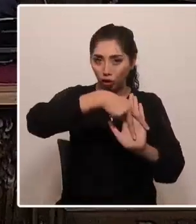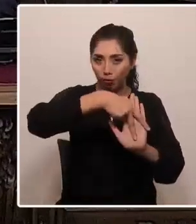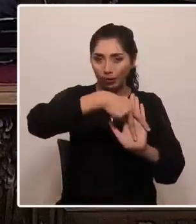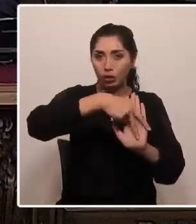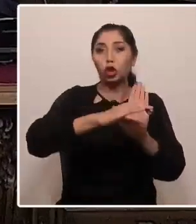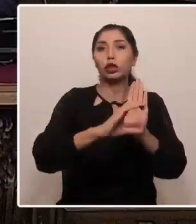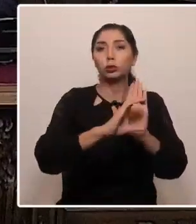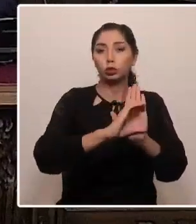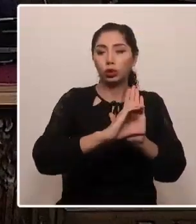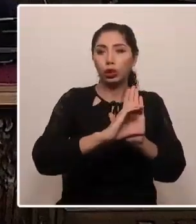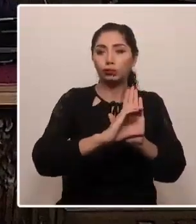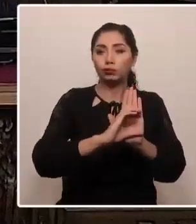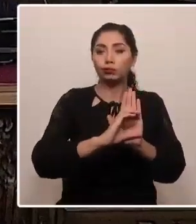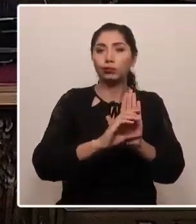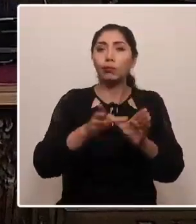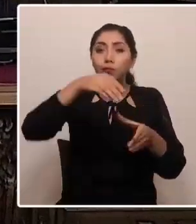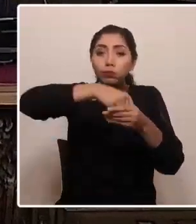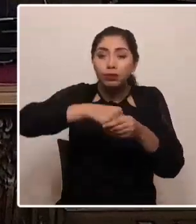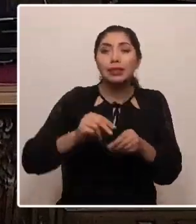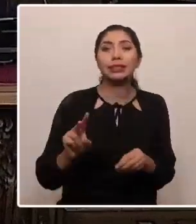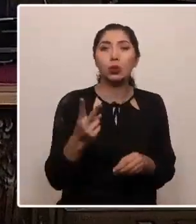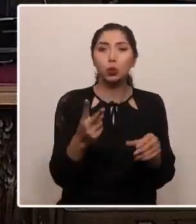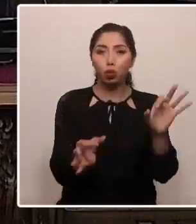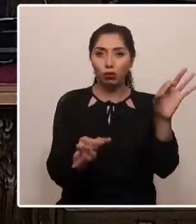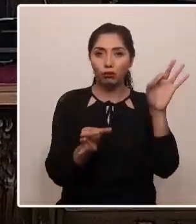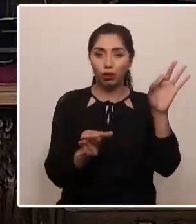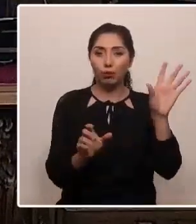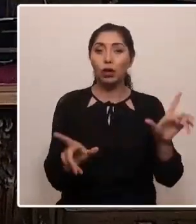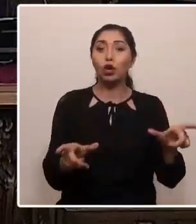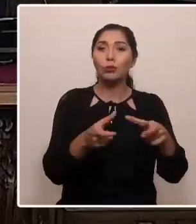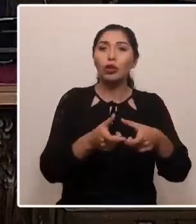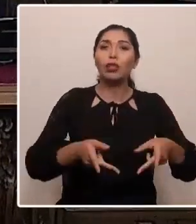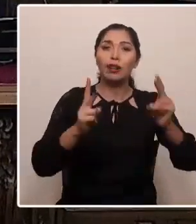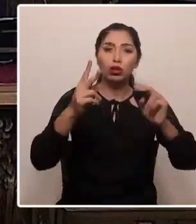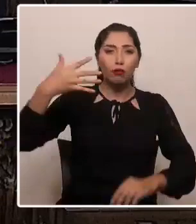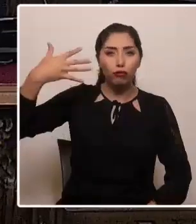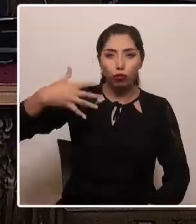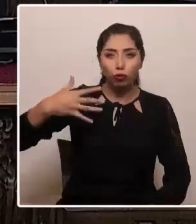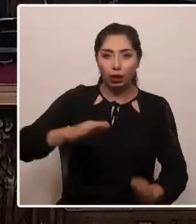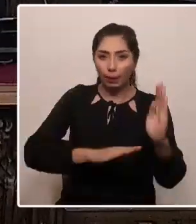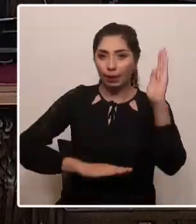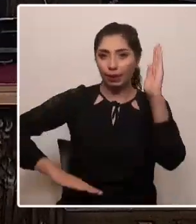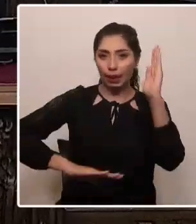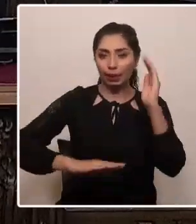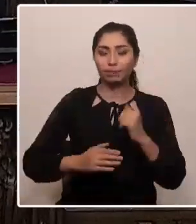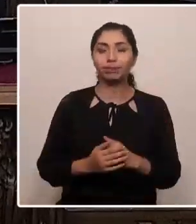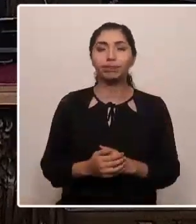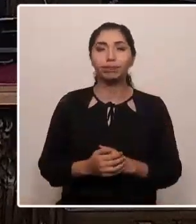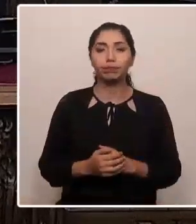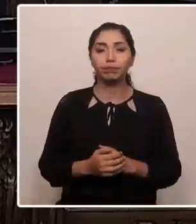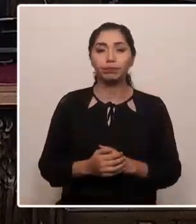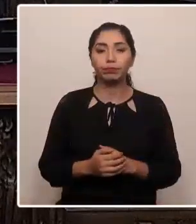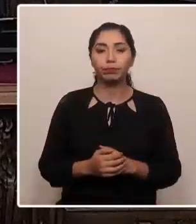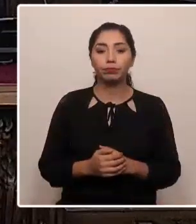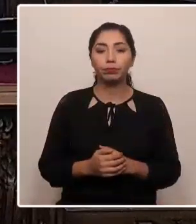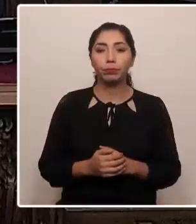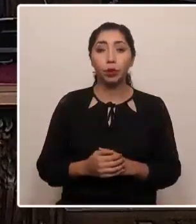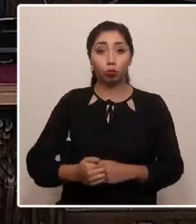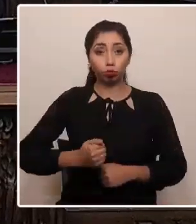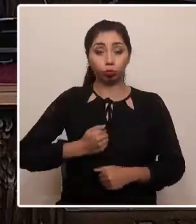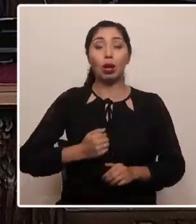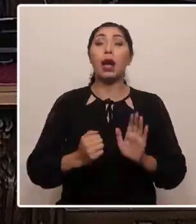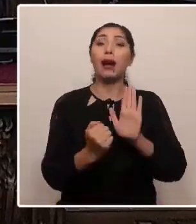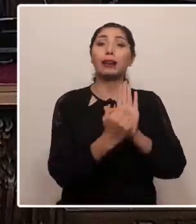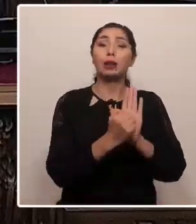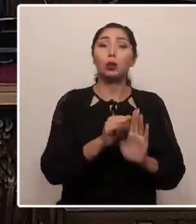están contenidas en el segundo informe de la Comisión sobre Derechos Fundamentales. De conformidad con lo señalado en el artículo 94